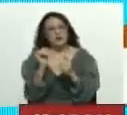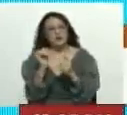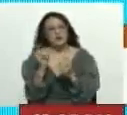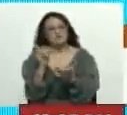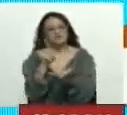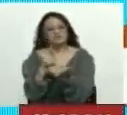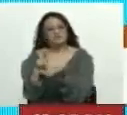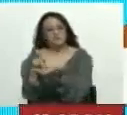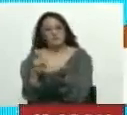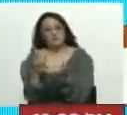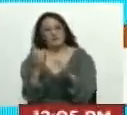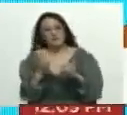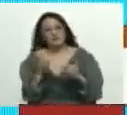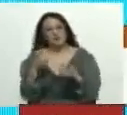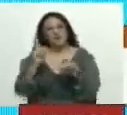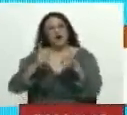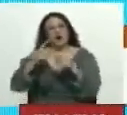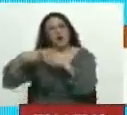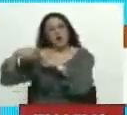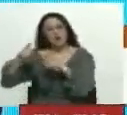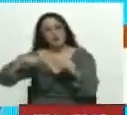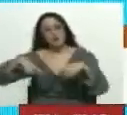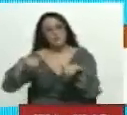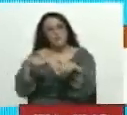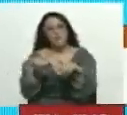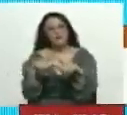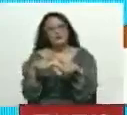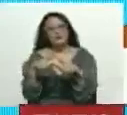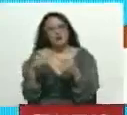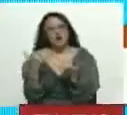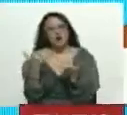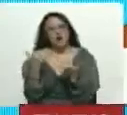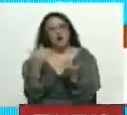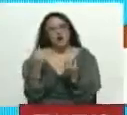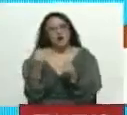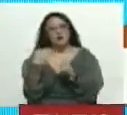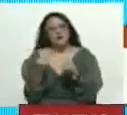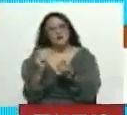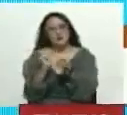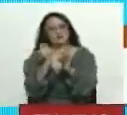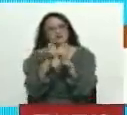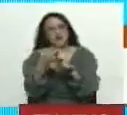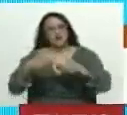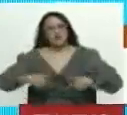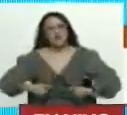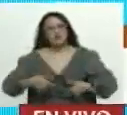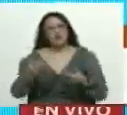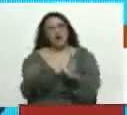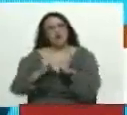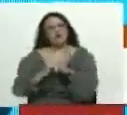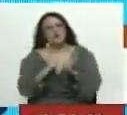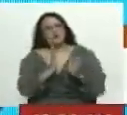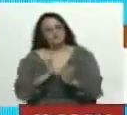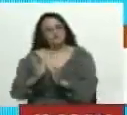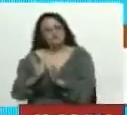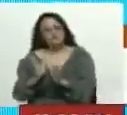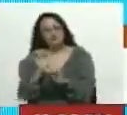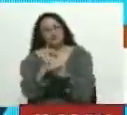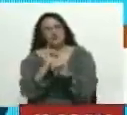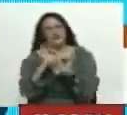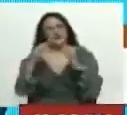hay otros espacios territoriales donde estamos haciendo renovados esfuerzos para que se reorganicen después de la guerra